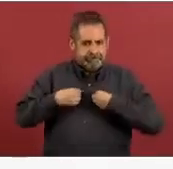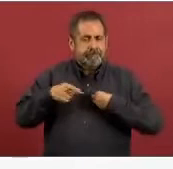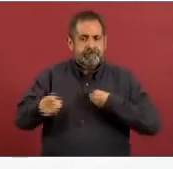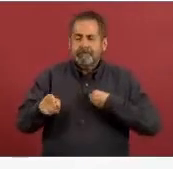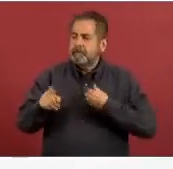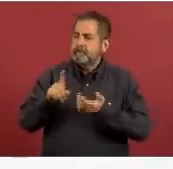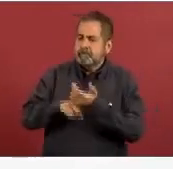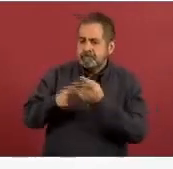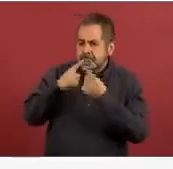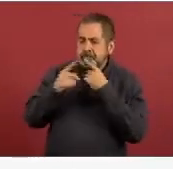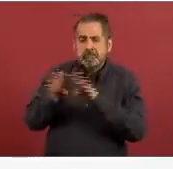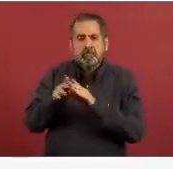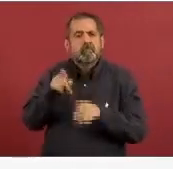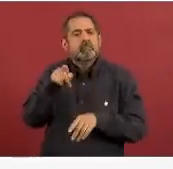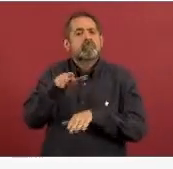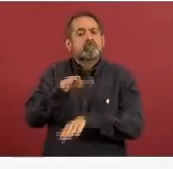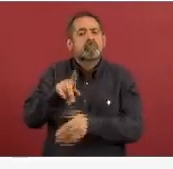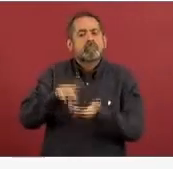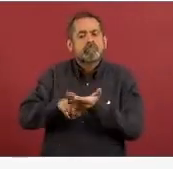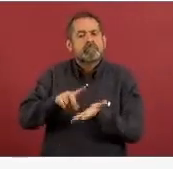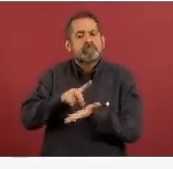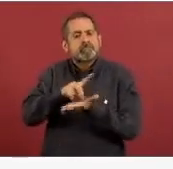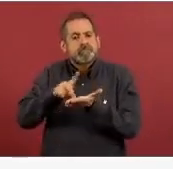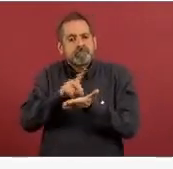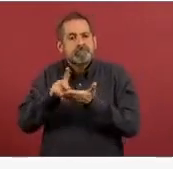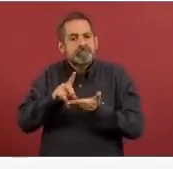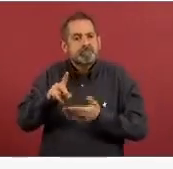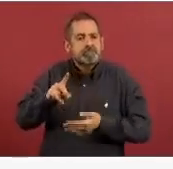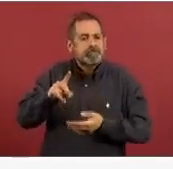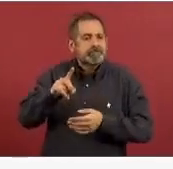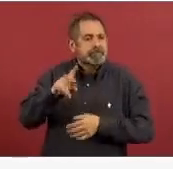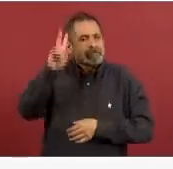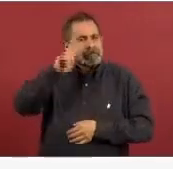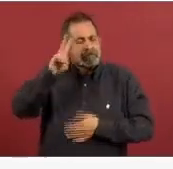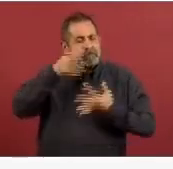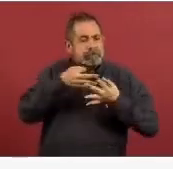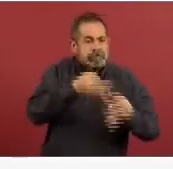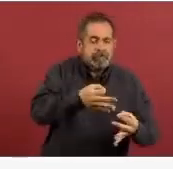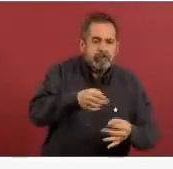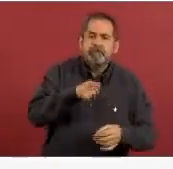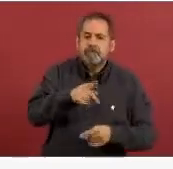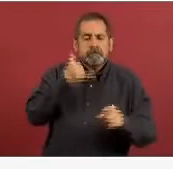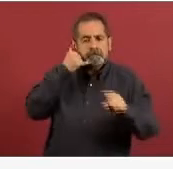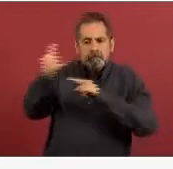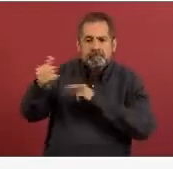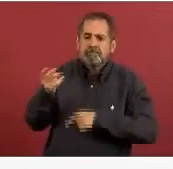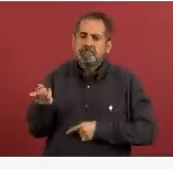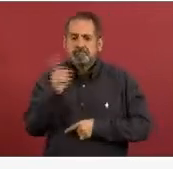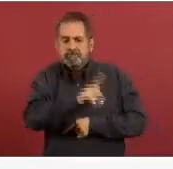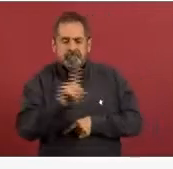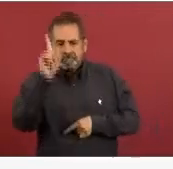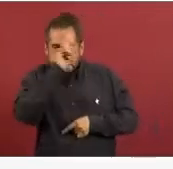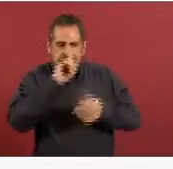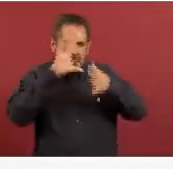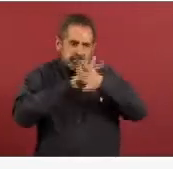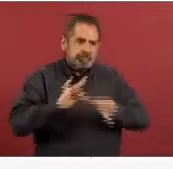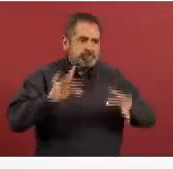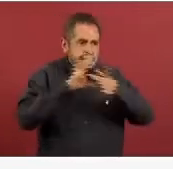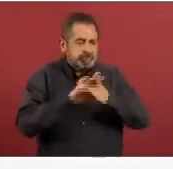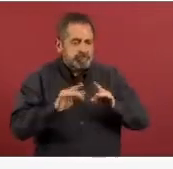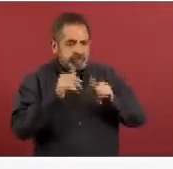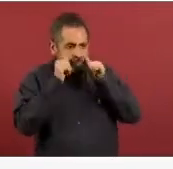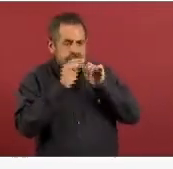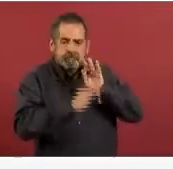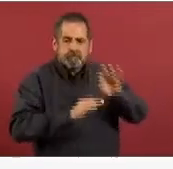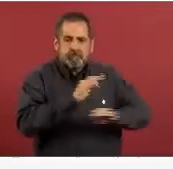la Prevención de Adicciones. Ahí tenemos recursos de salud mental también relacionados con el coronavirus. La